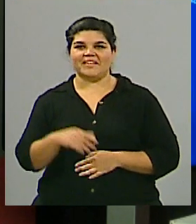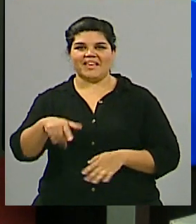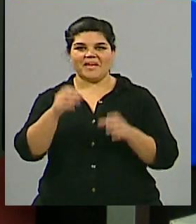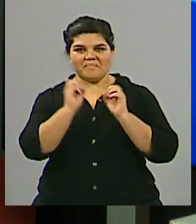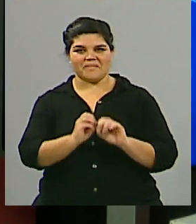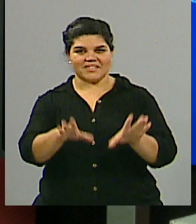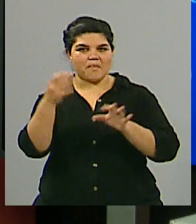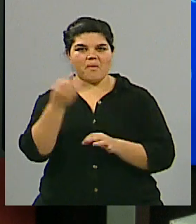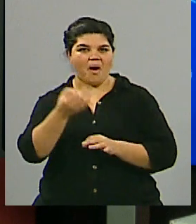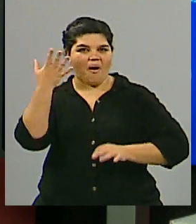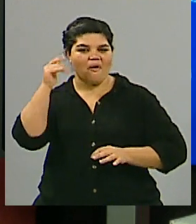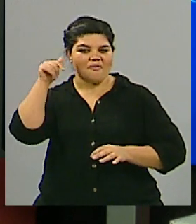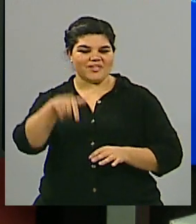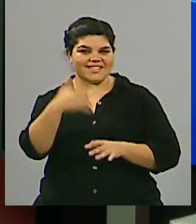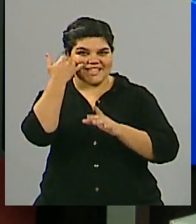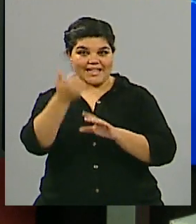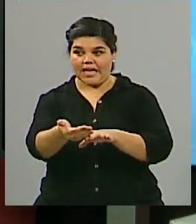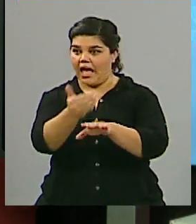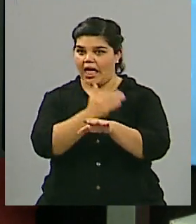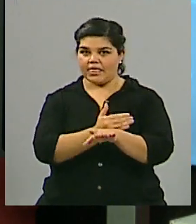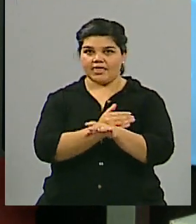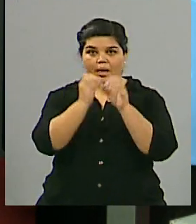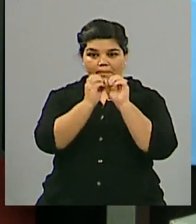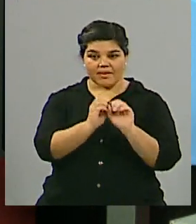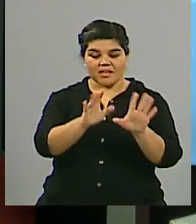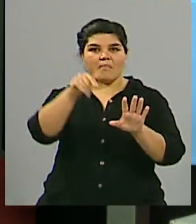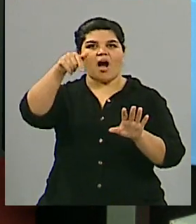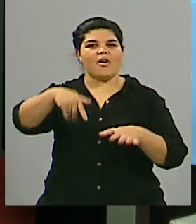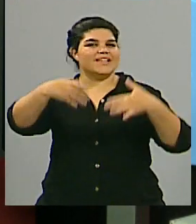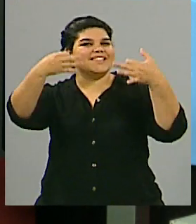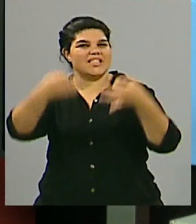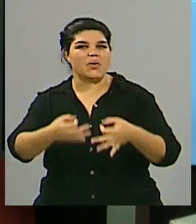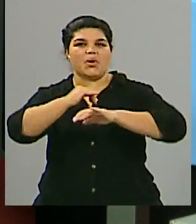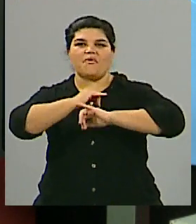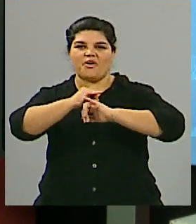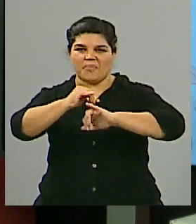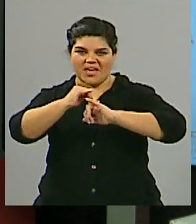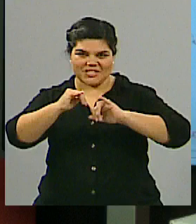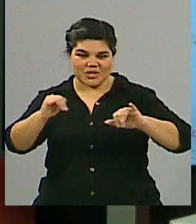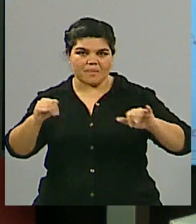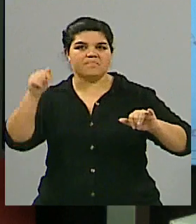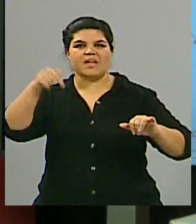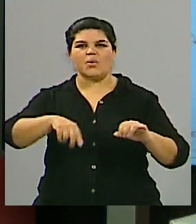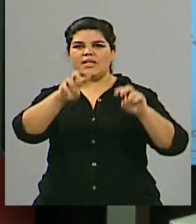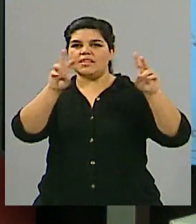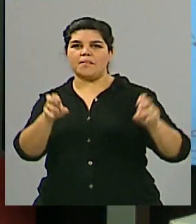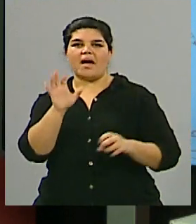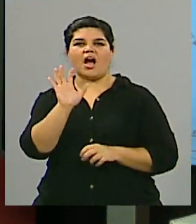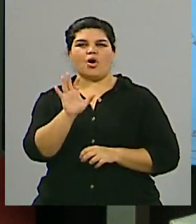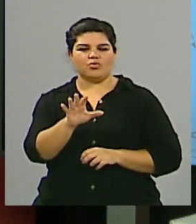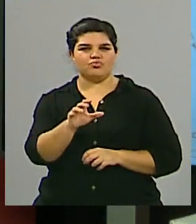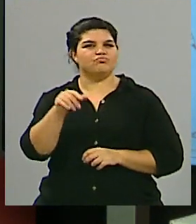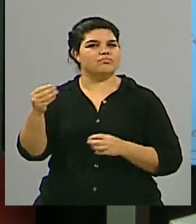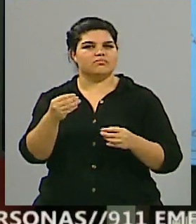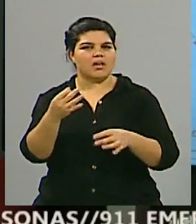empezamos ya oficialmente, ¿no? Después de la apertura del programa, con los contenidos, porque hoy decíamos vamos a hablar de acoso escolar, de bullying, porque